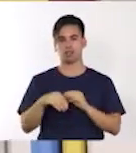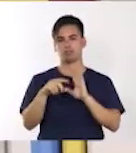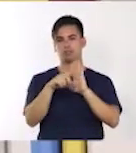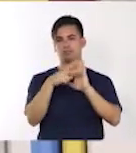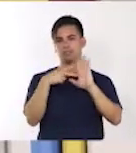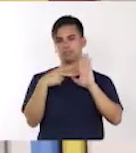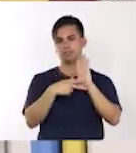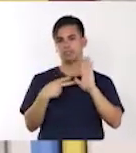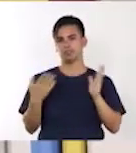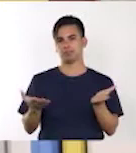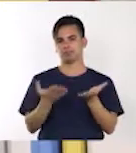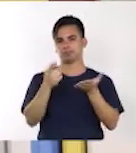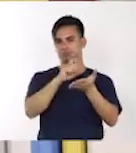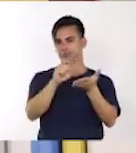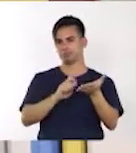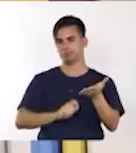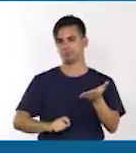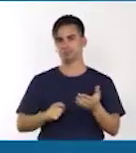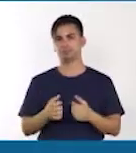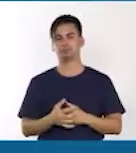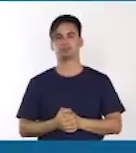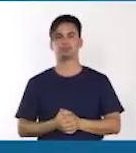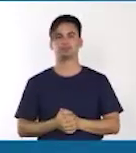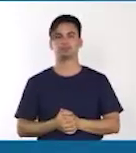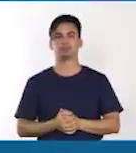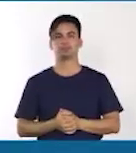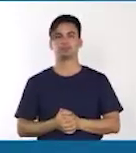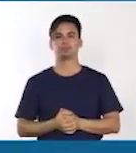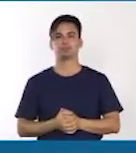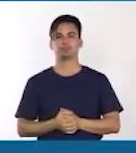desarrollar esos temas.